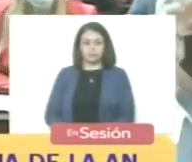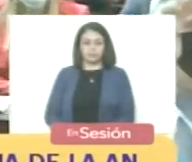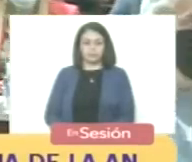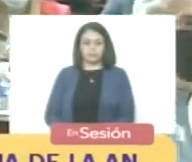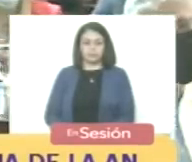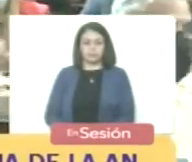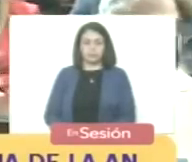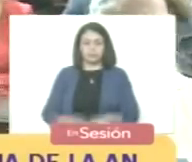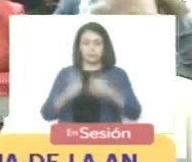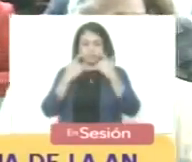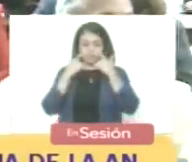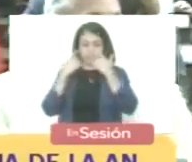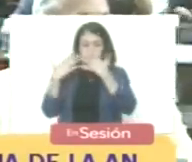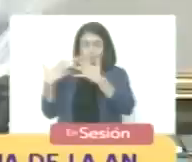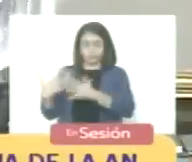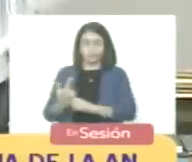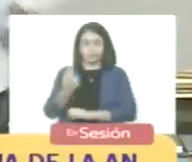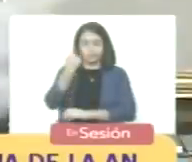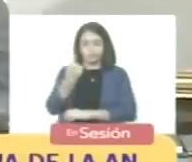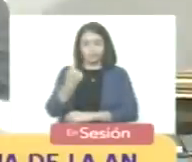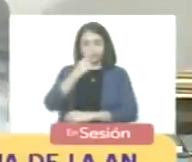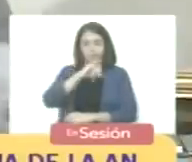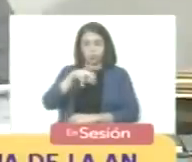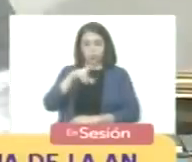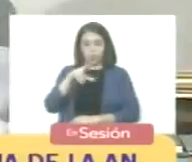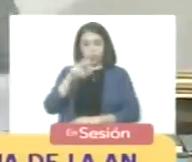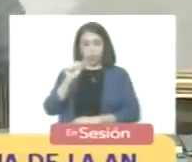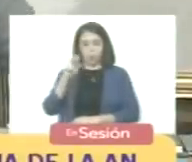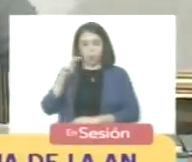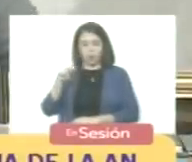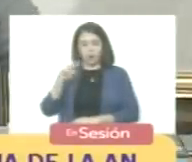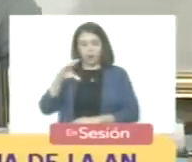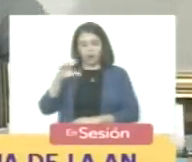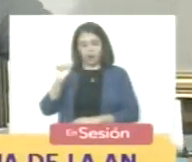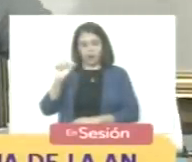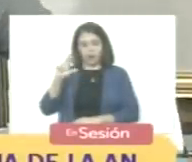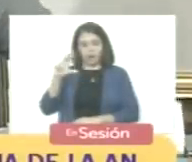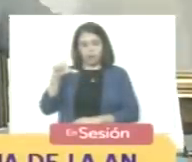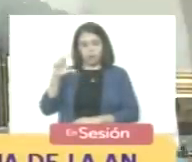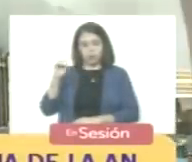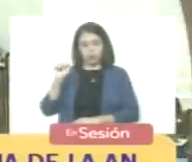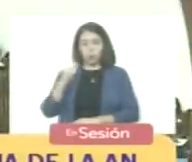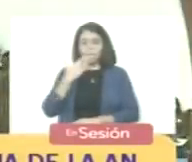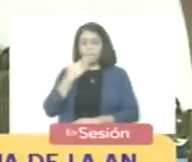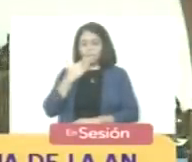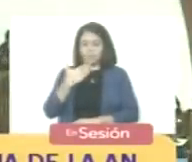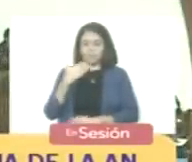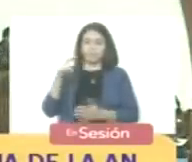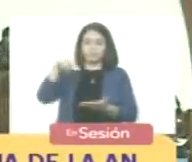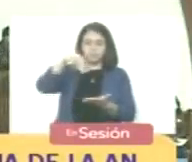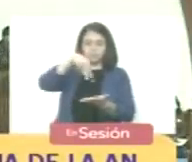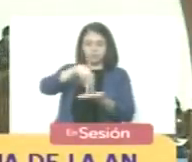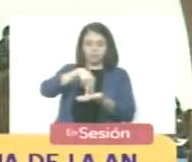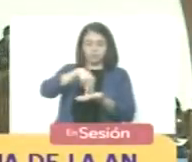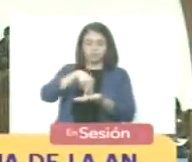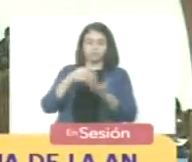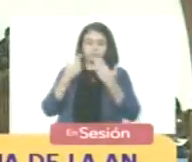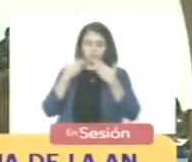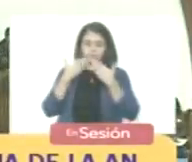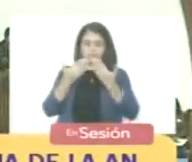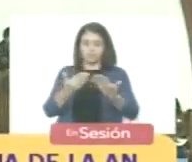Voy a dejar en el derecho de palabra al diputado Juan Carlos Alemán. Solicita la tribuna de oradores, se le